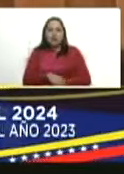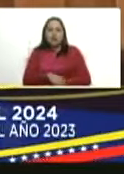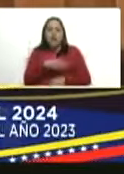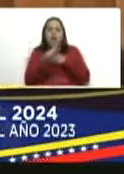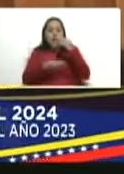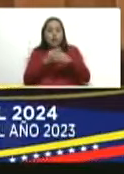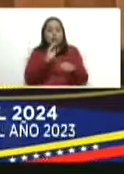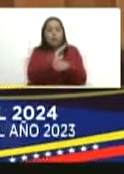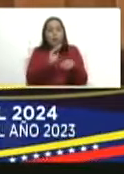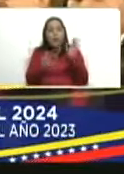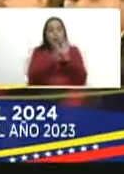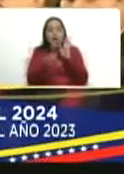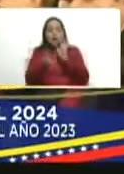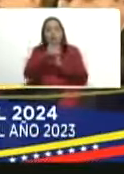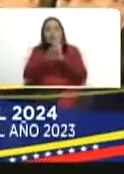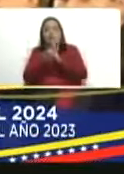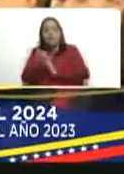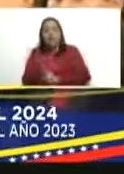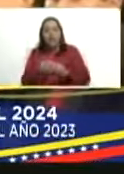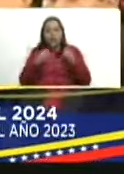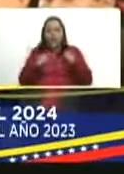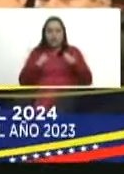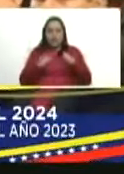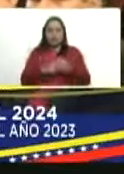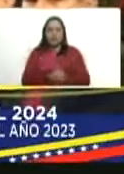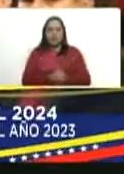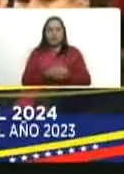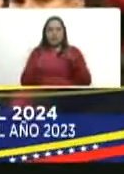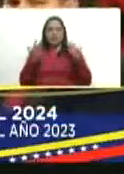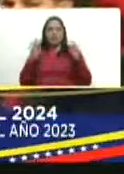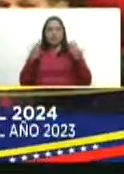y constitucionales de vida.